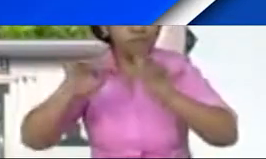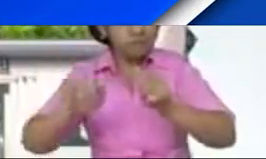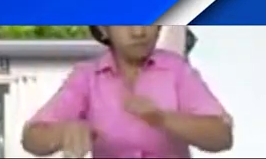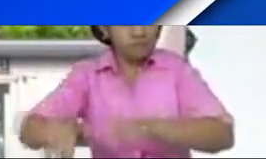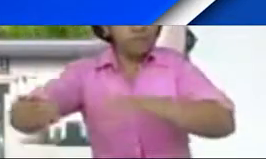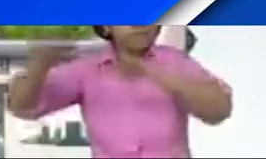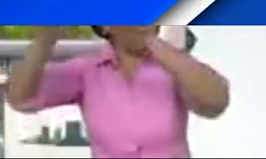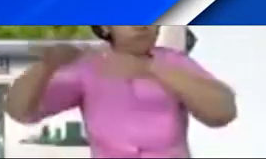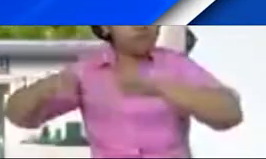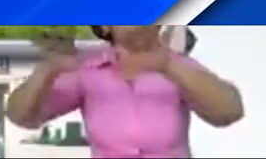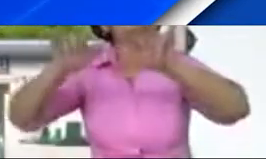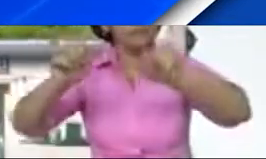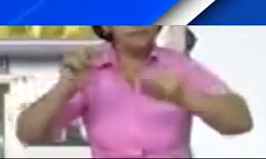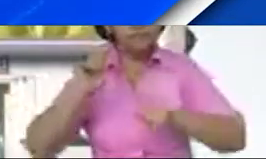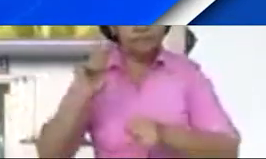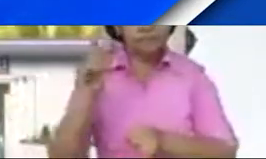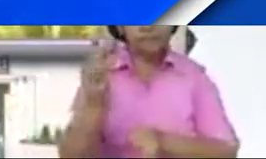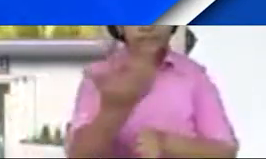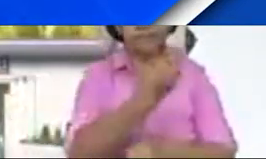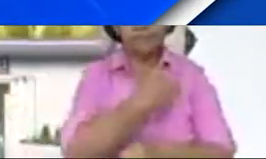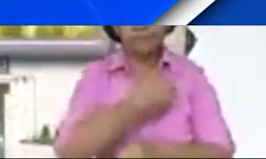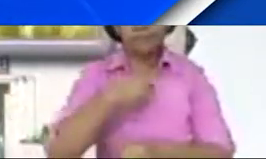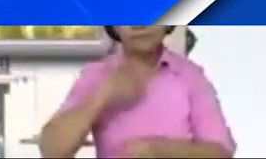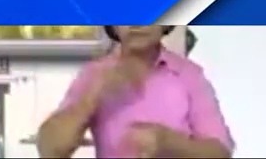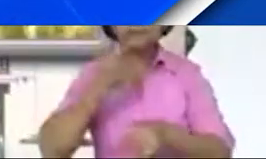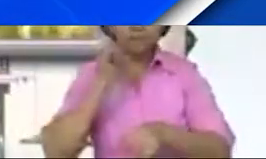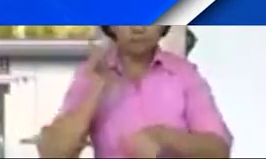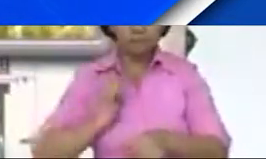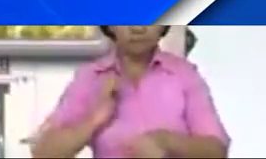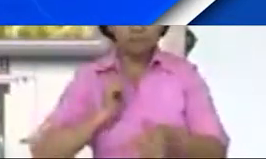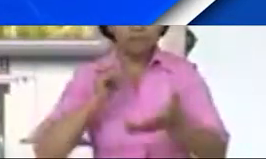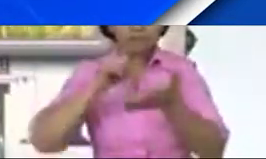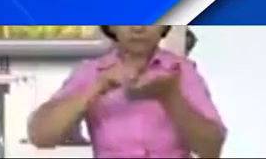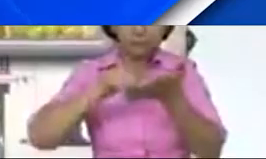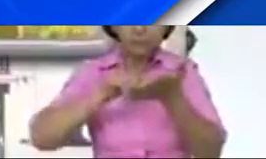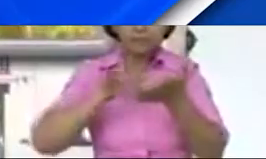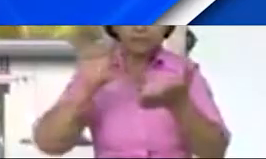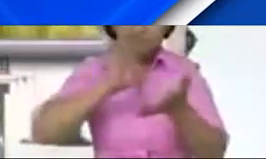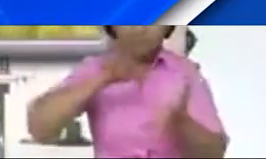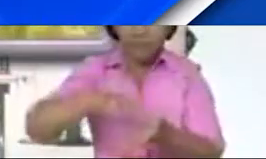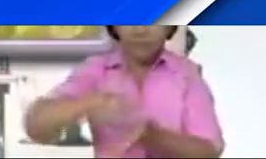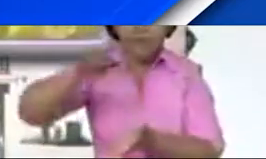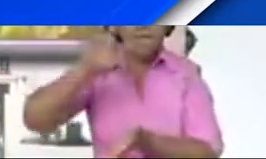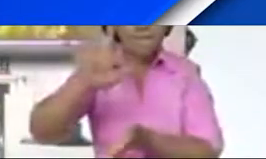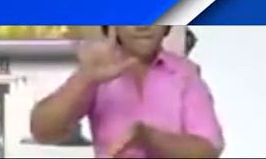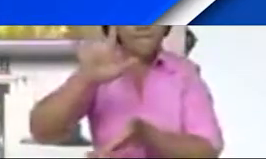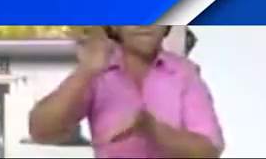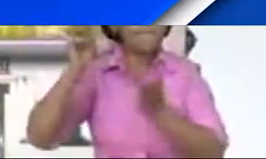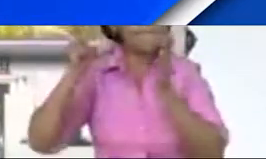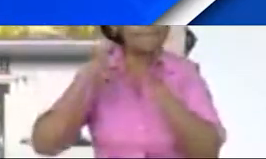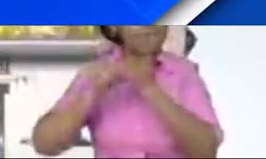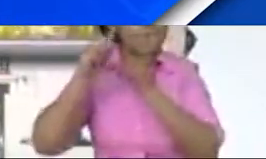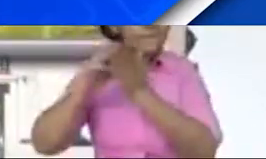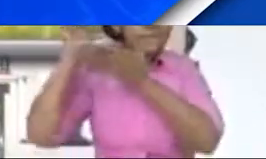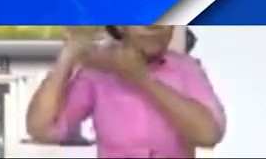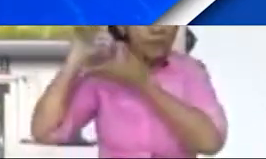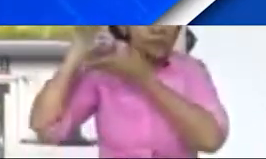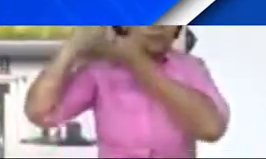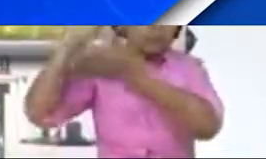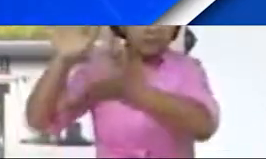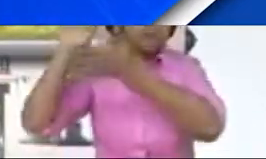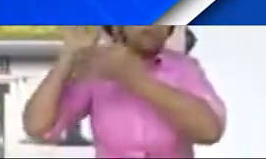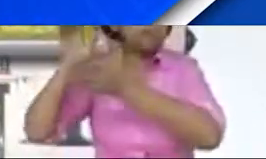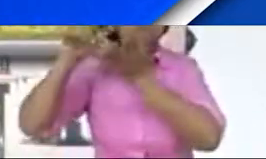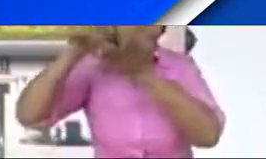nosotros estamos cosechando más de 5 millones de